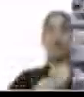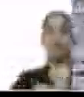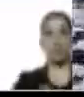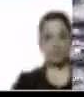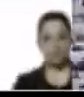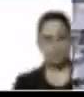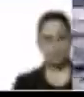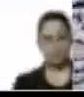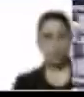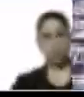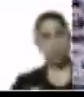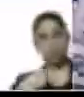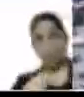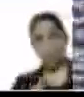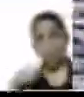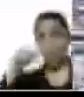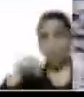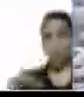el